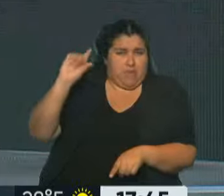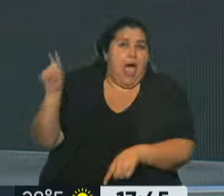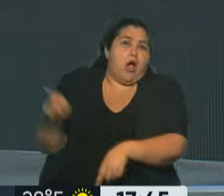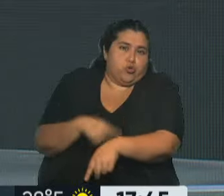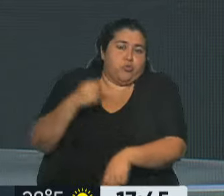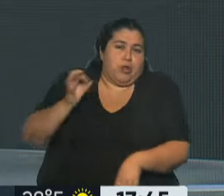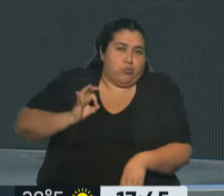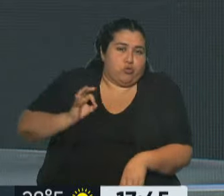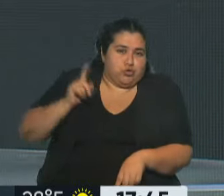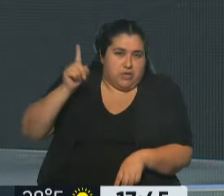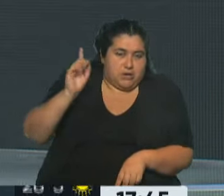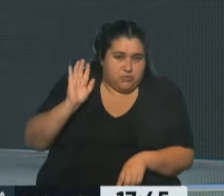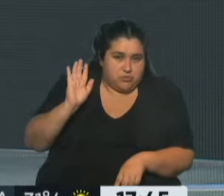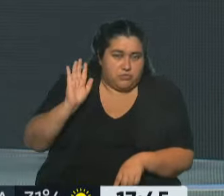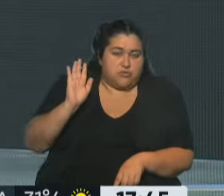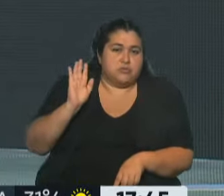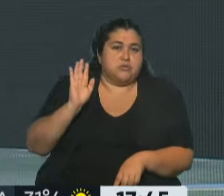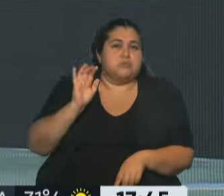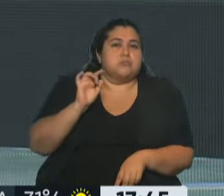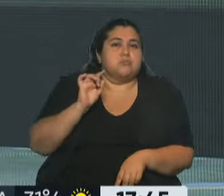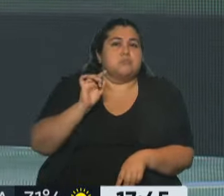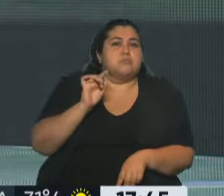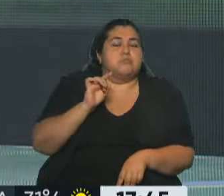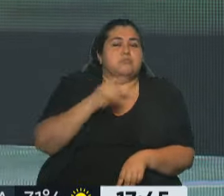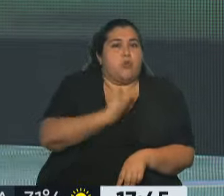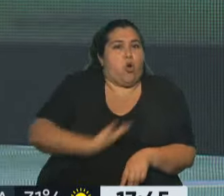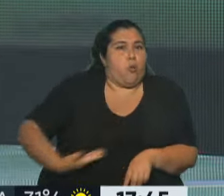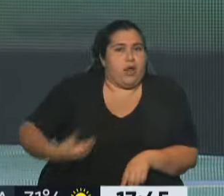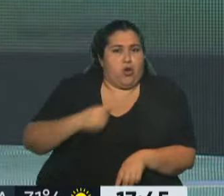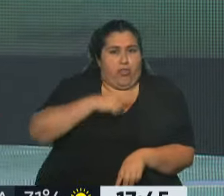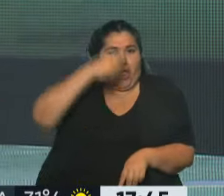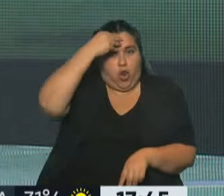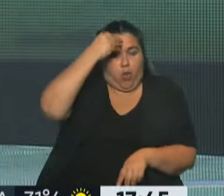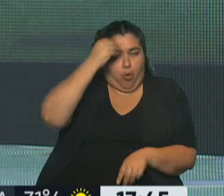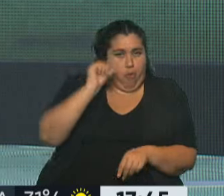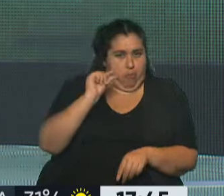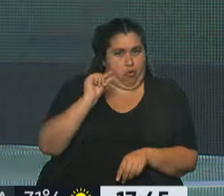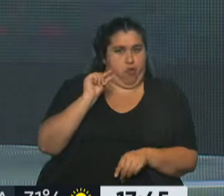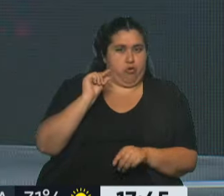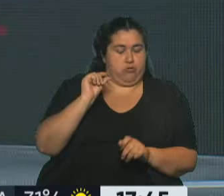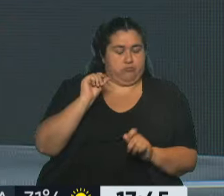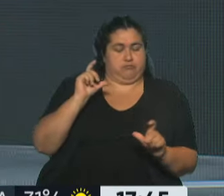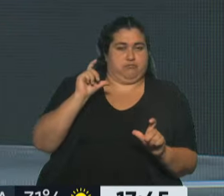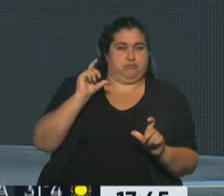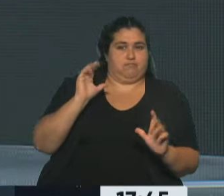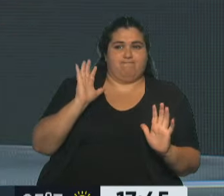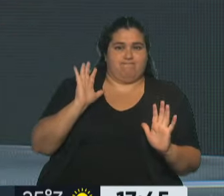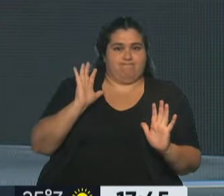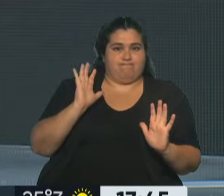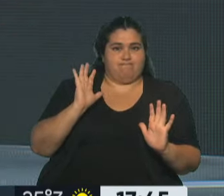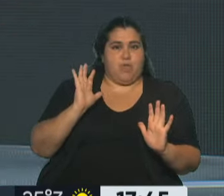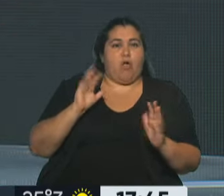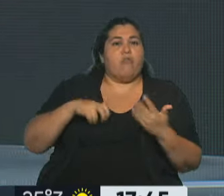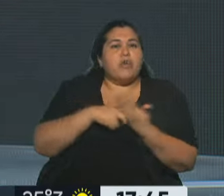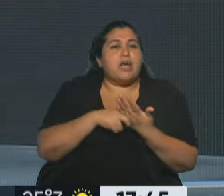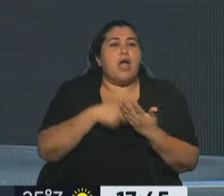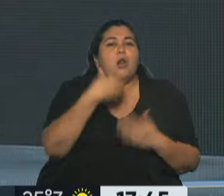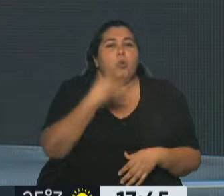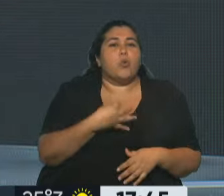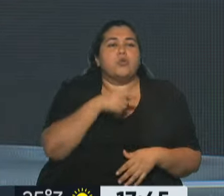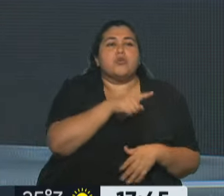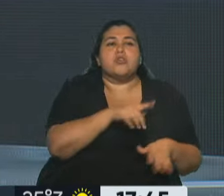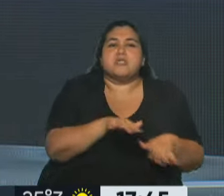no lo sorprendió al gobierno de nooa no eh es difícil entender que un fiscal que está investigando